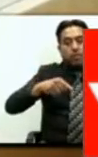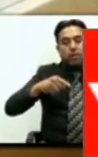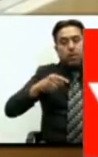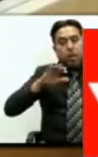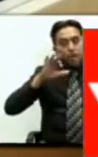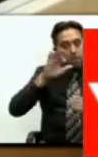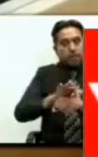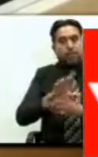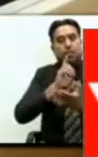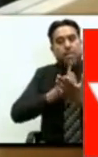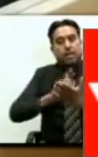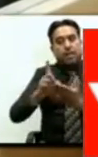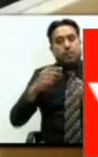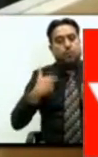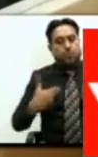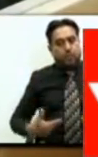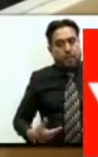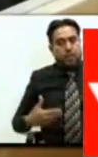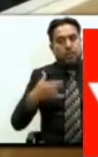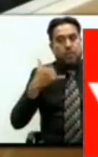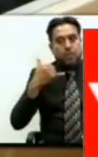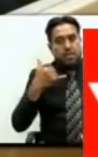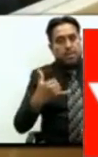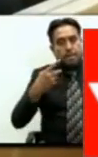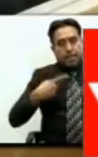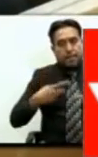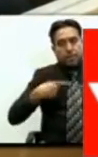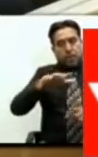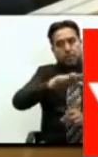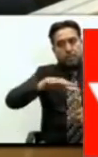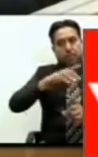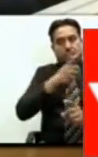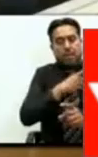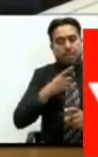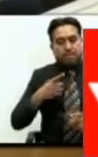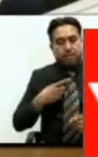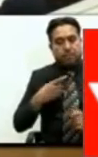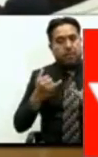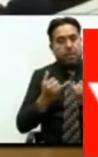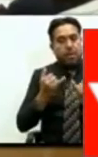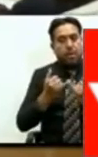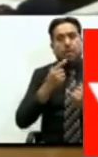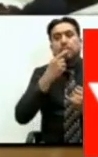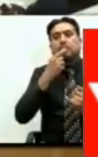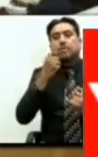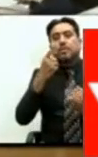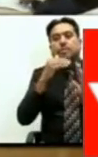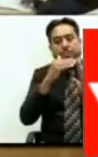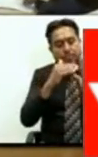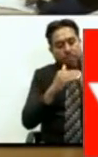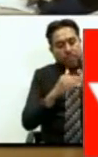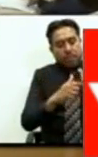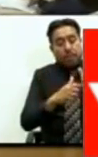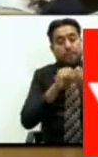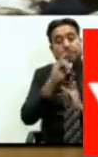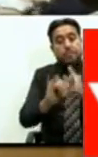sobre todo respetar los derechos humanos así como la integridad de las manifestantes tal y como lo marcan los instrumentos internacionales